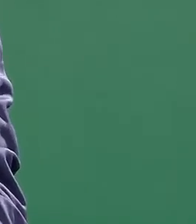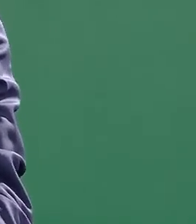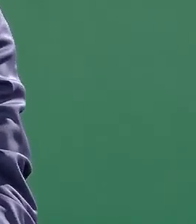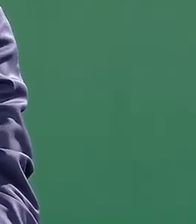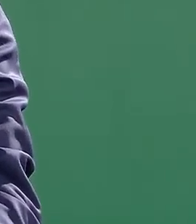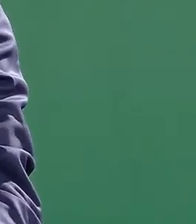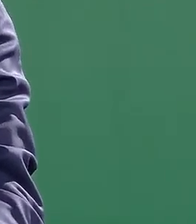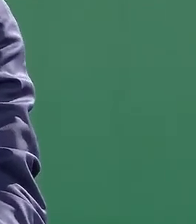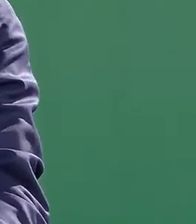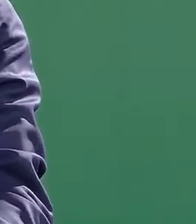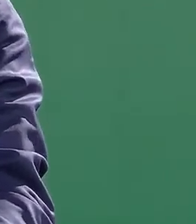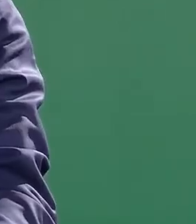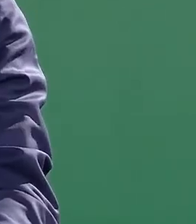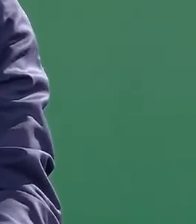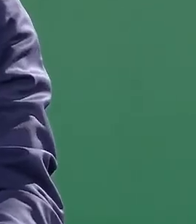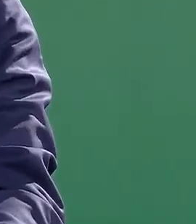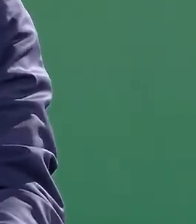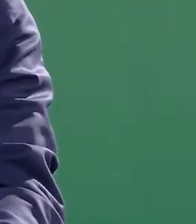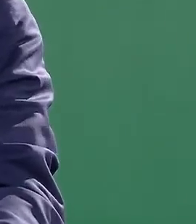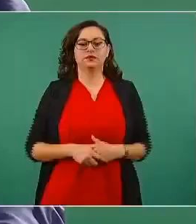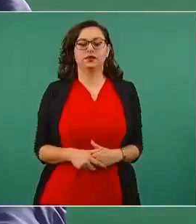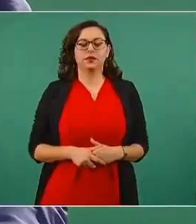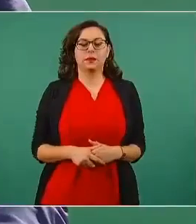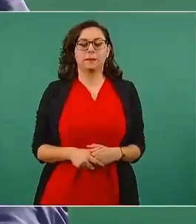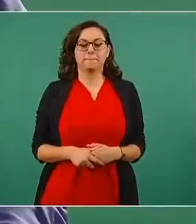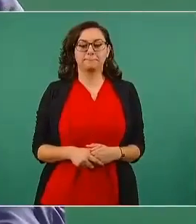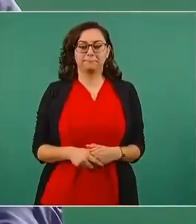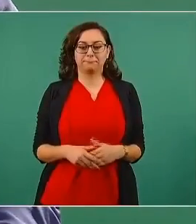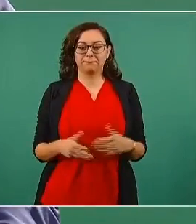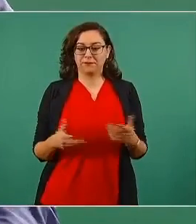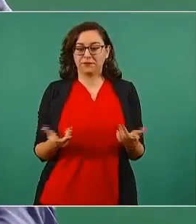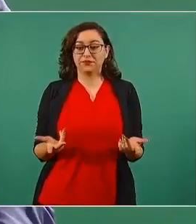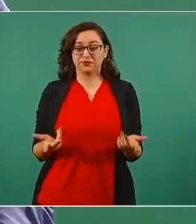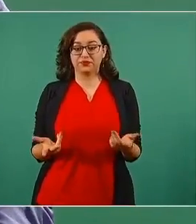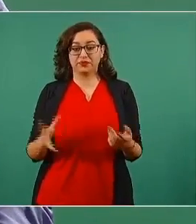Está el falso Mesías.